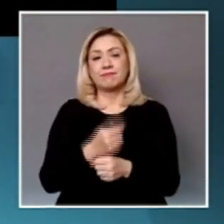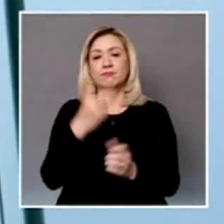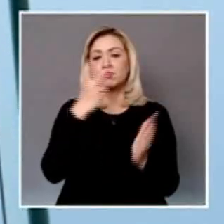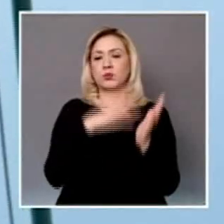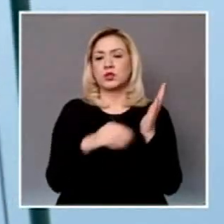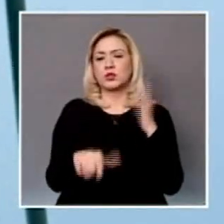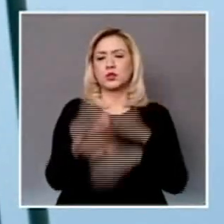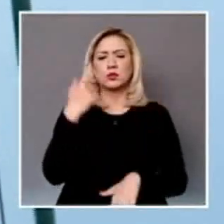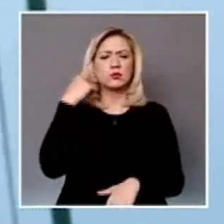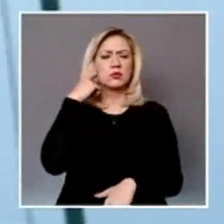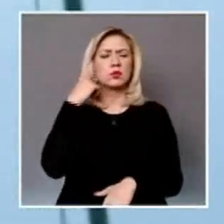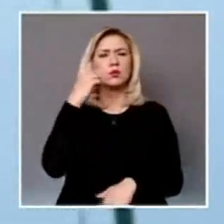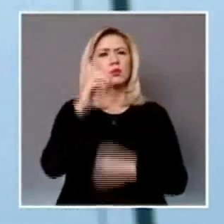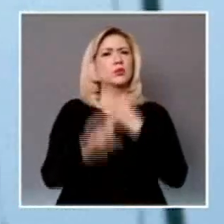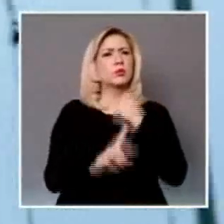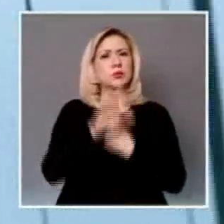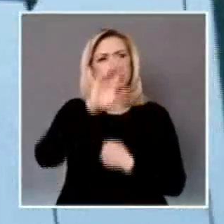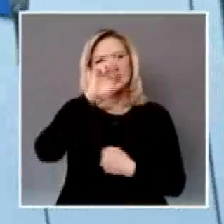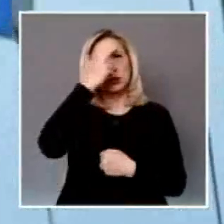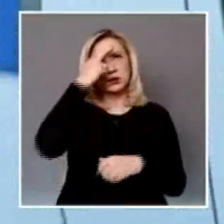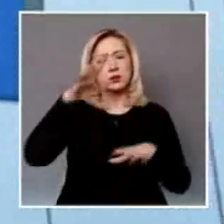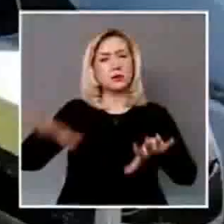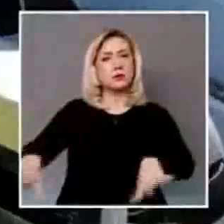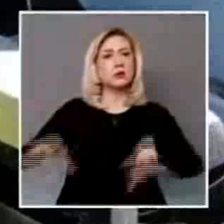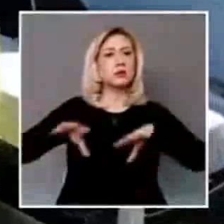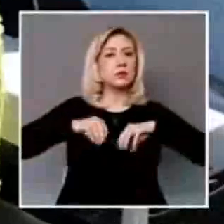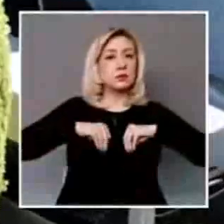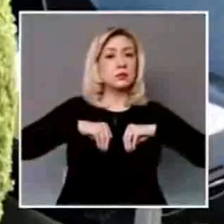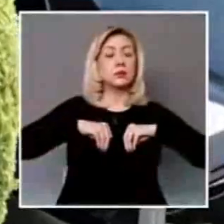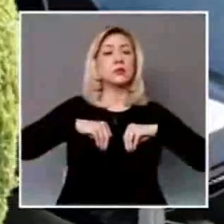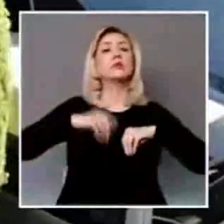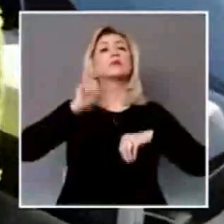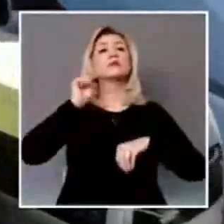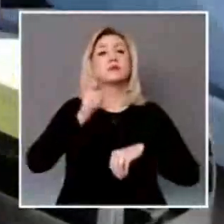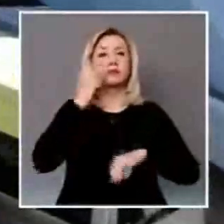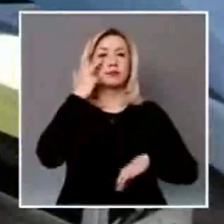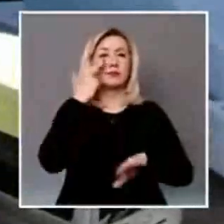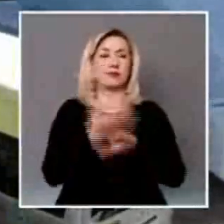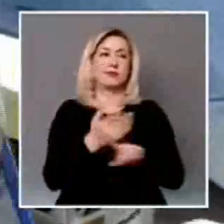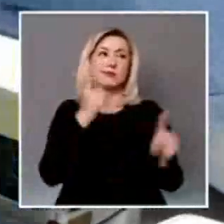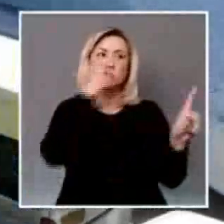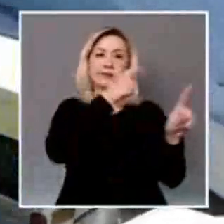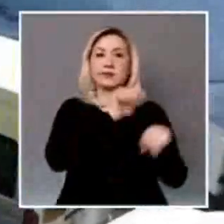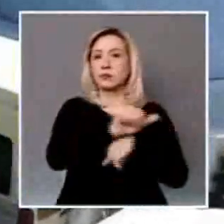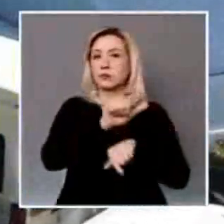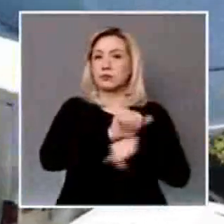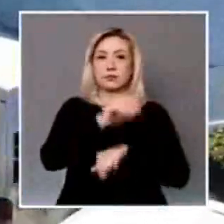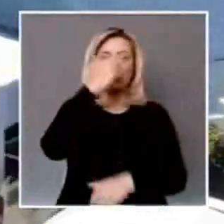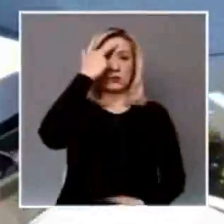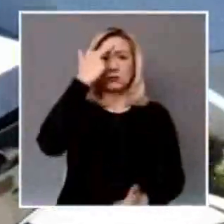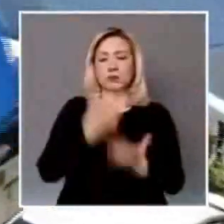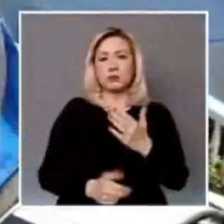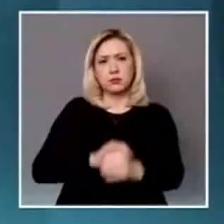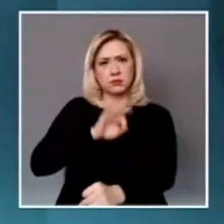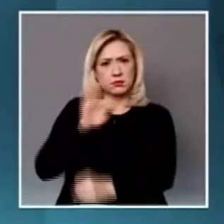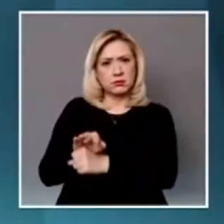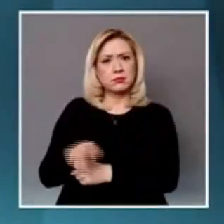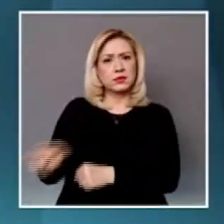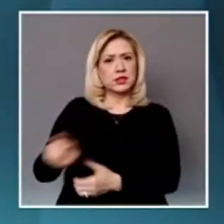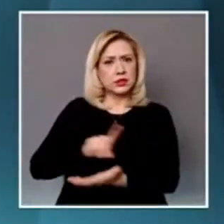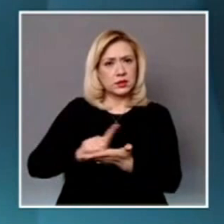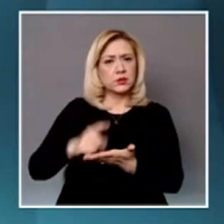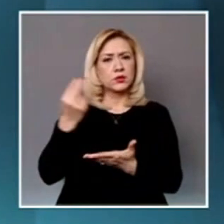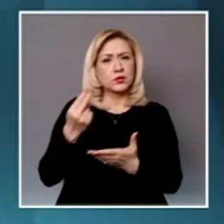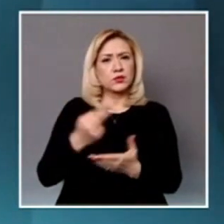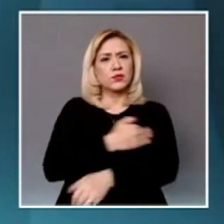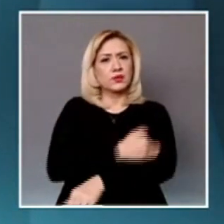de adopción irregular en el que responsabilizó al Estado argentino de vulnerar la protección de la familia y recordó que debe